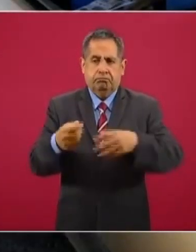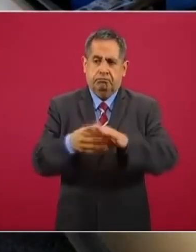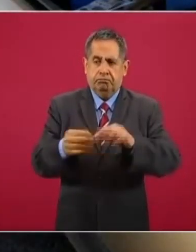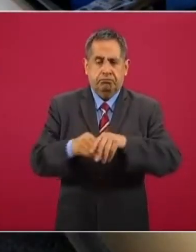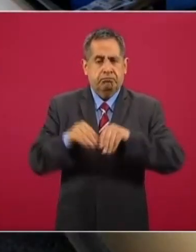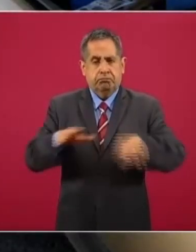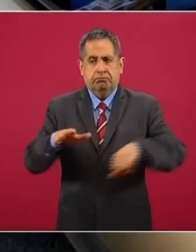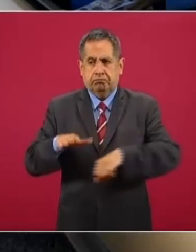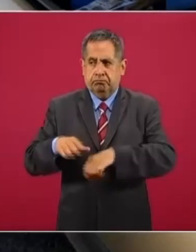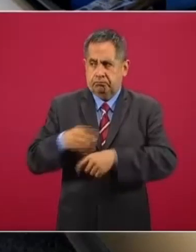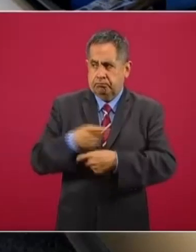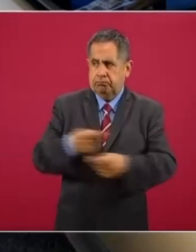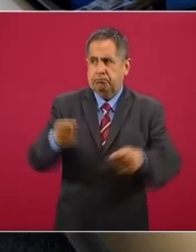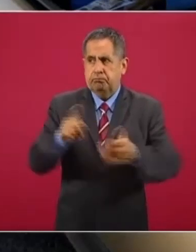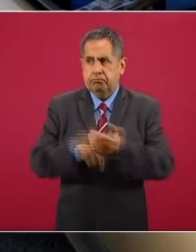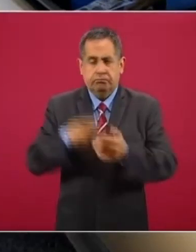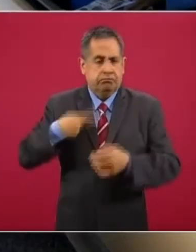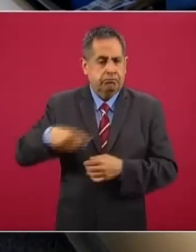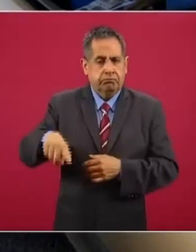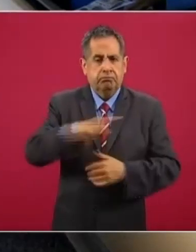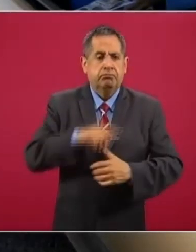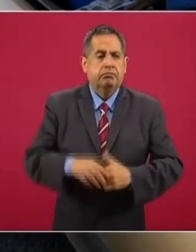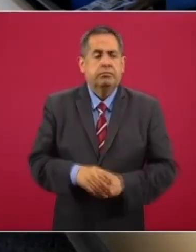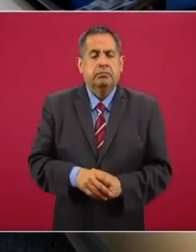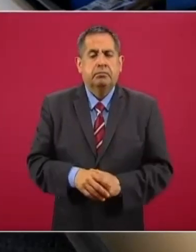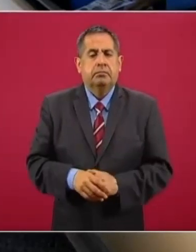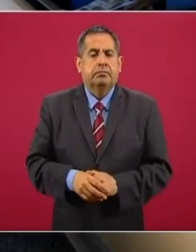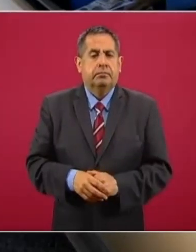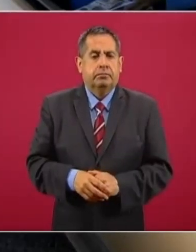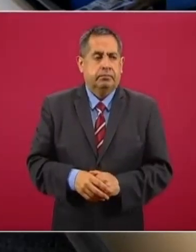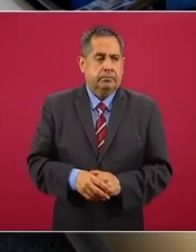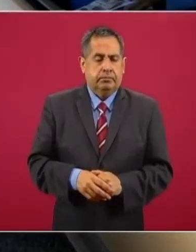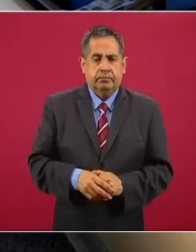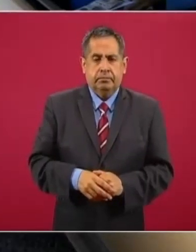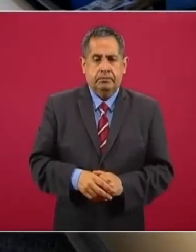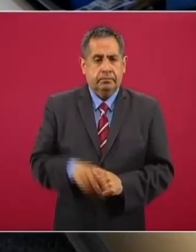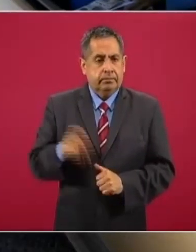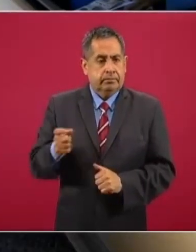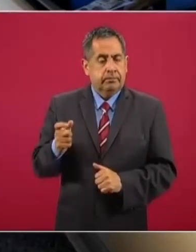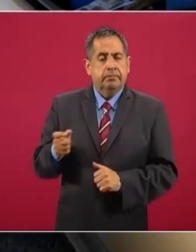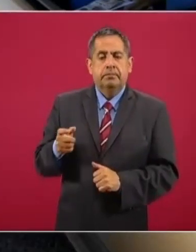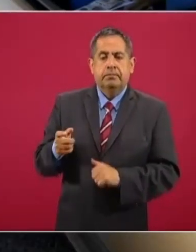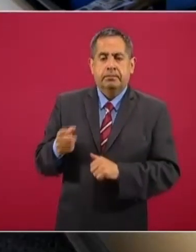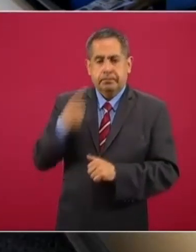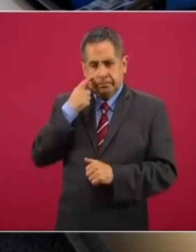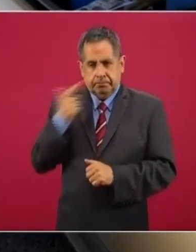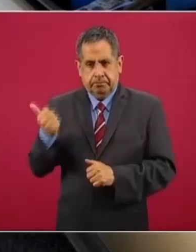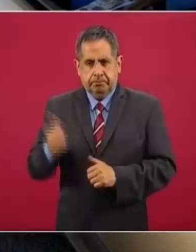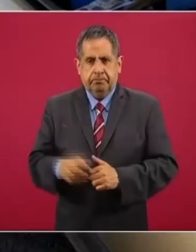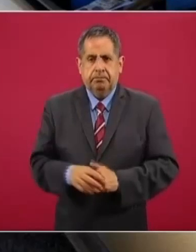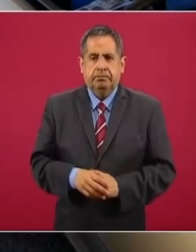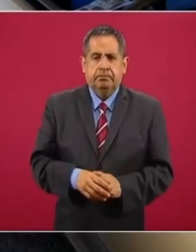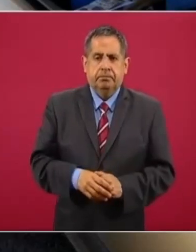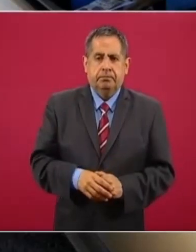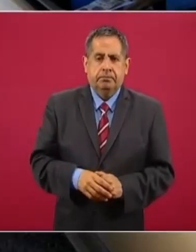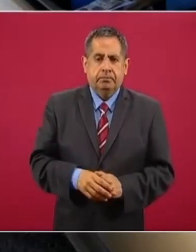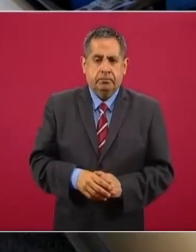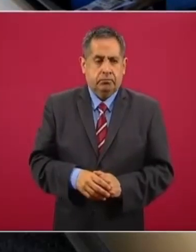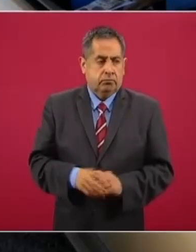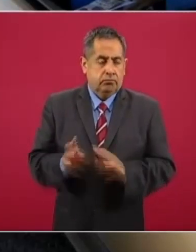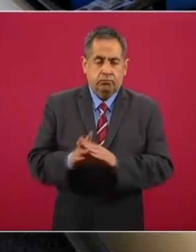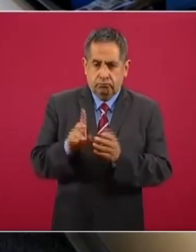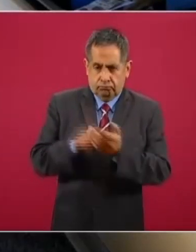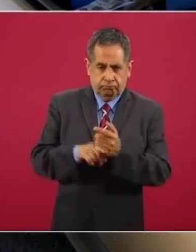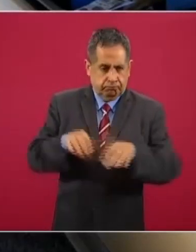llevamos de avance de este operativo. Bueno, aquí están las mesas de pago. Adelante. Gracias. De cómo hacemos